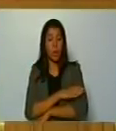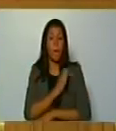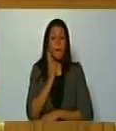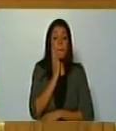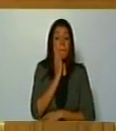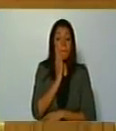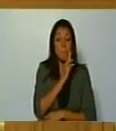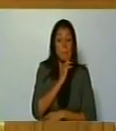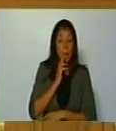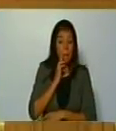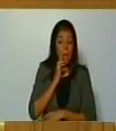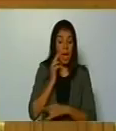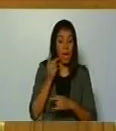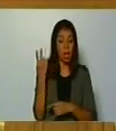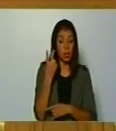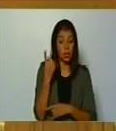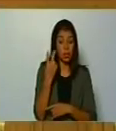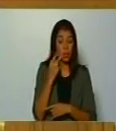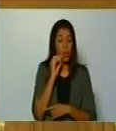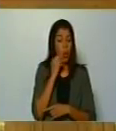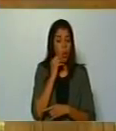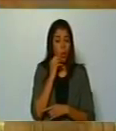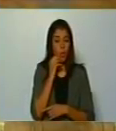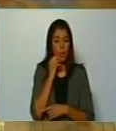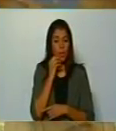Voy a permitirme